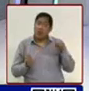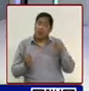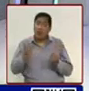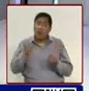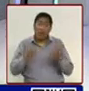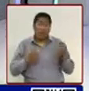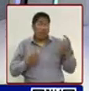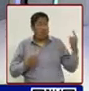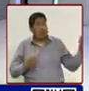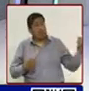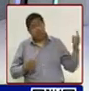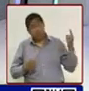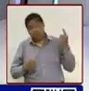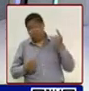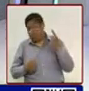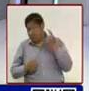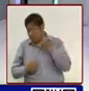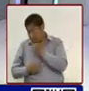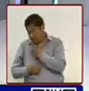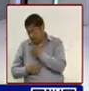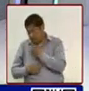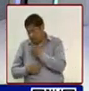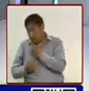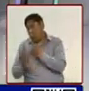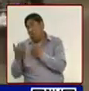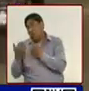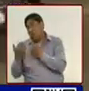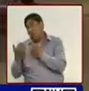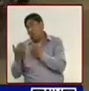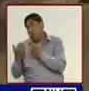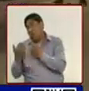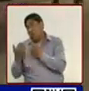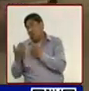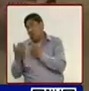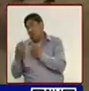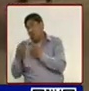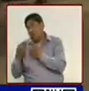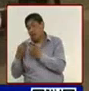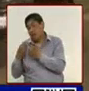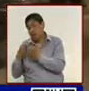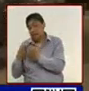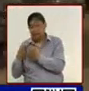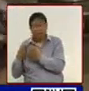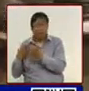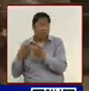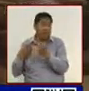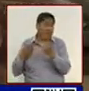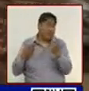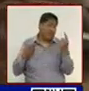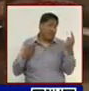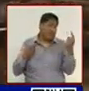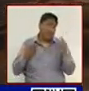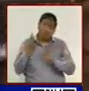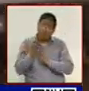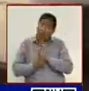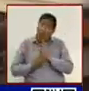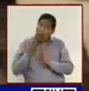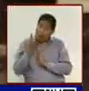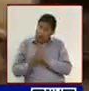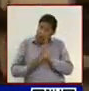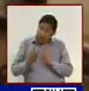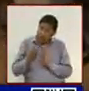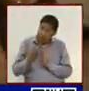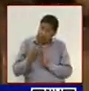su recorrido? Es decir, la gente que toma este minibús para llegar hasta su hogar, ¿debe tardar una hora, dos horas de viaje? Me imagino,